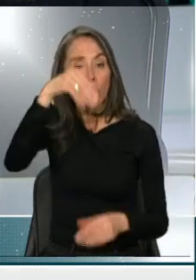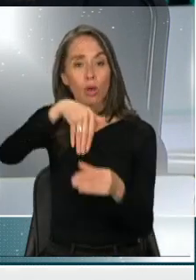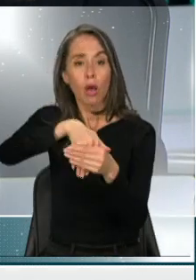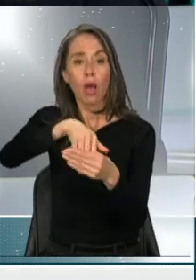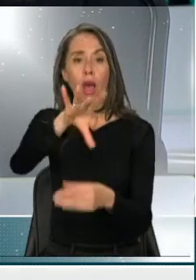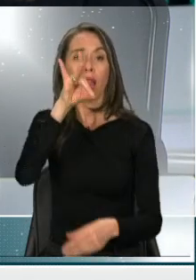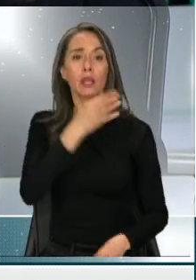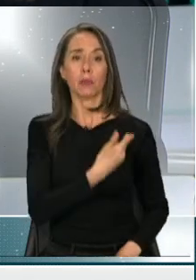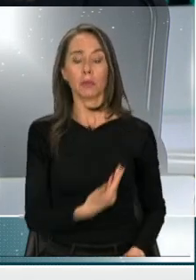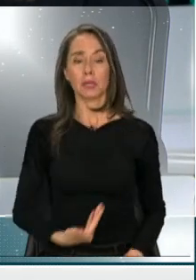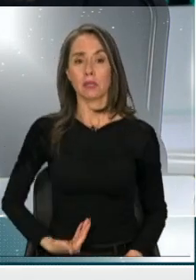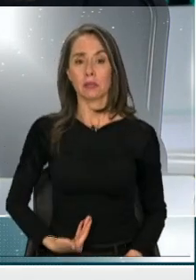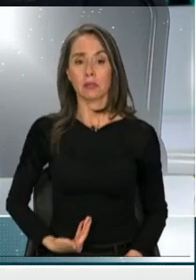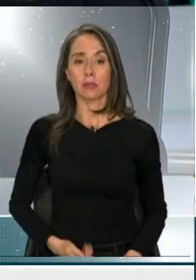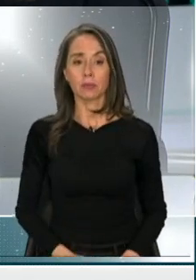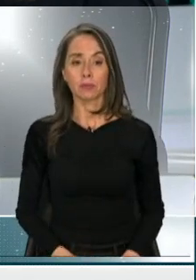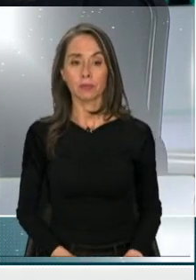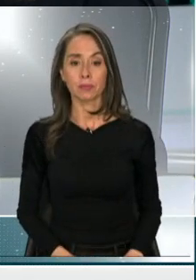presidencial